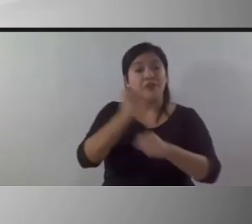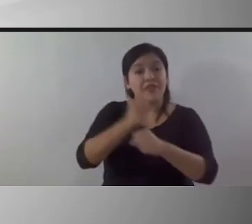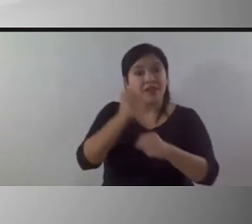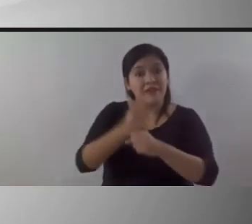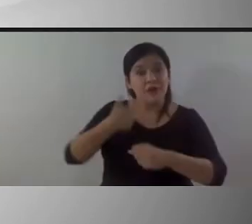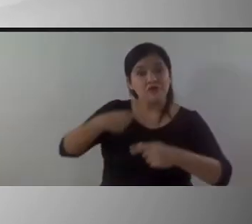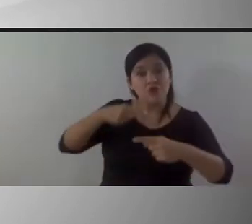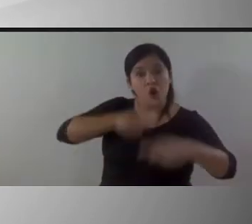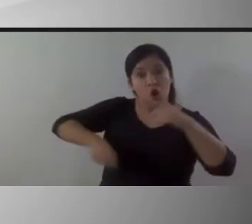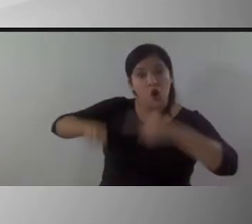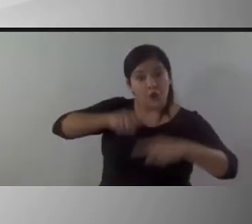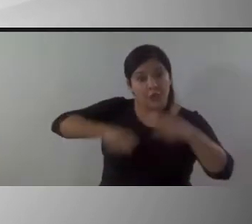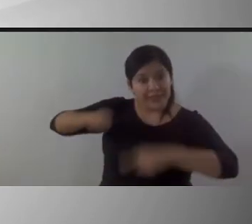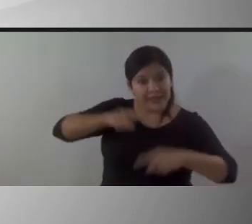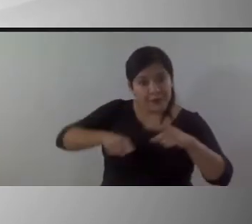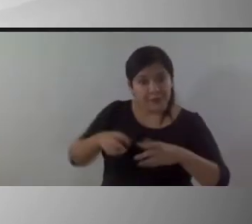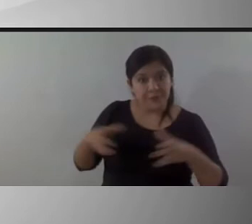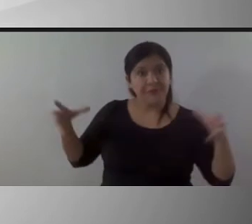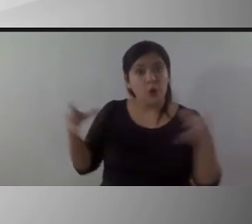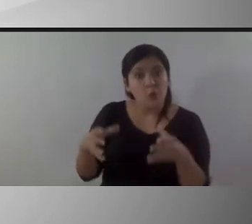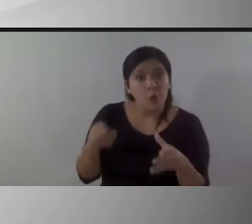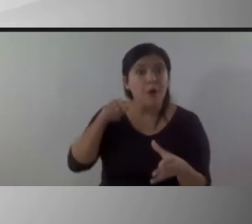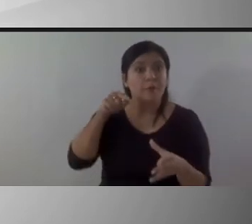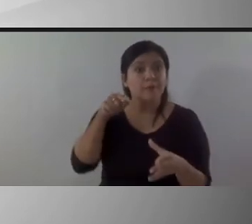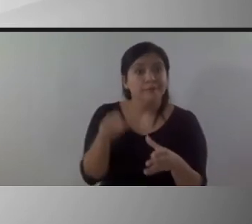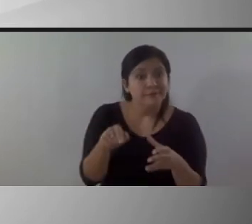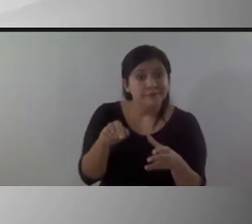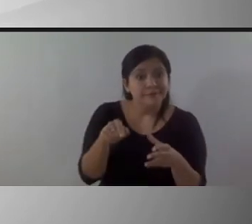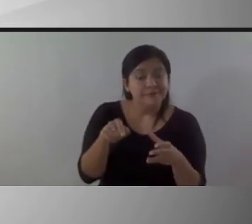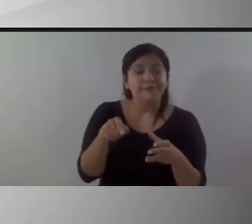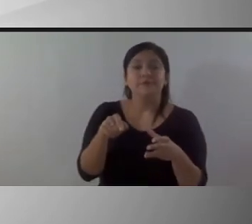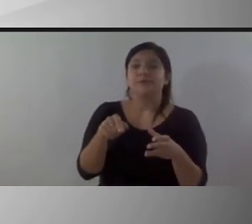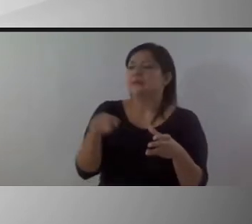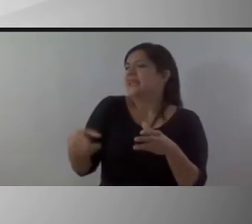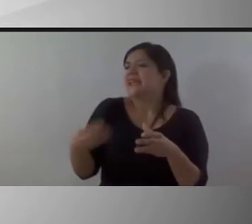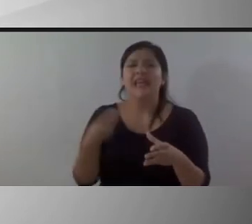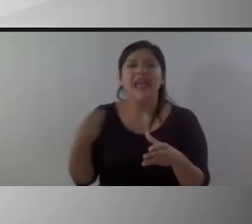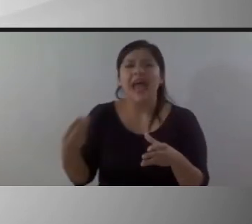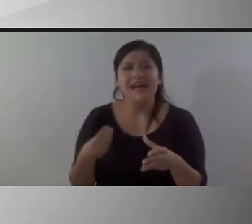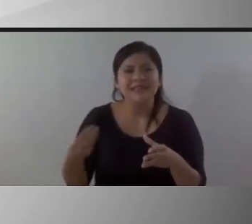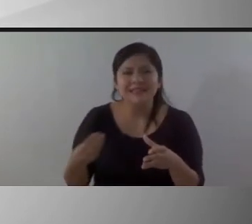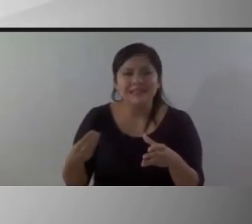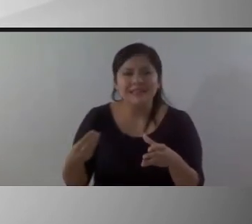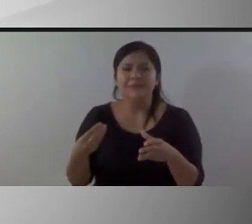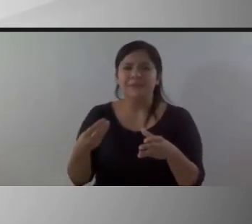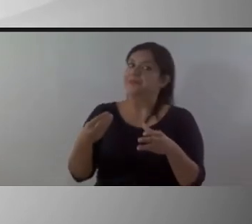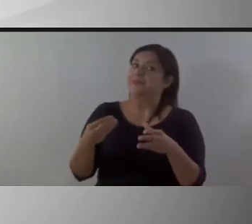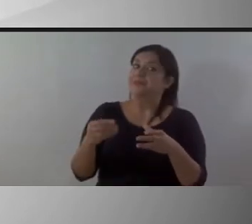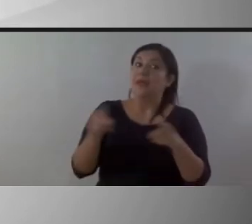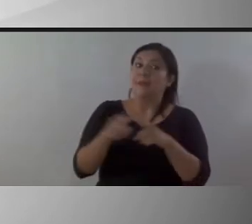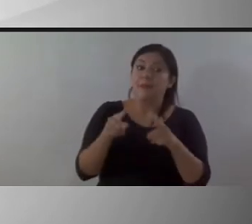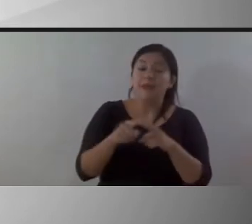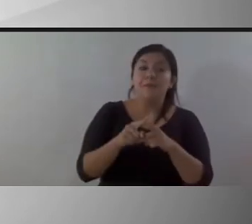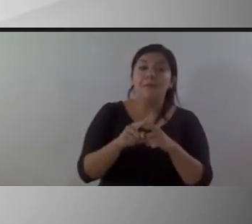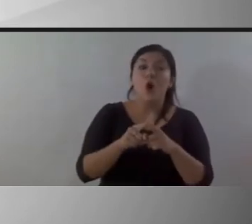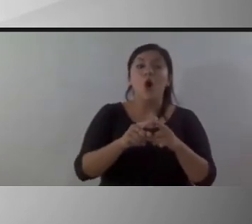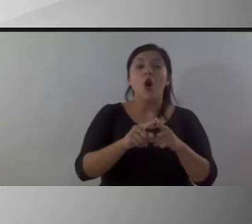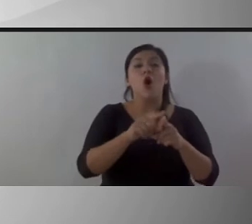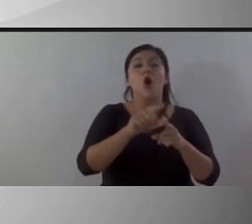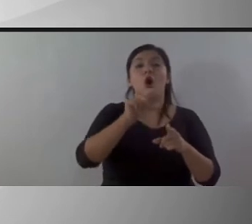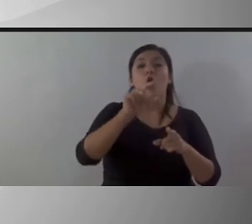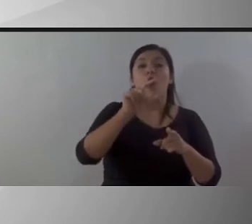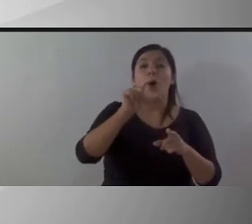llama IDIPAZ, que lo que hace es monitorear el modo en que la Organización Mundial de la